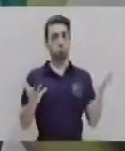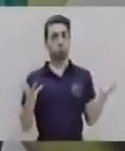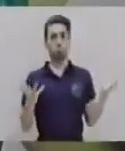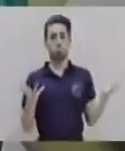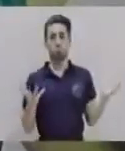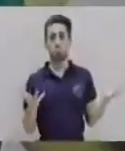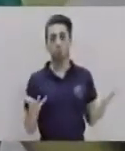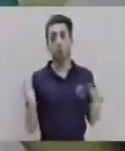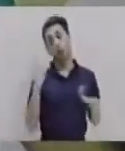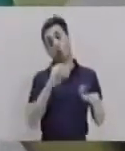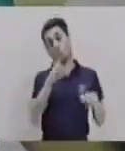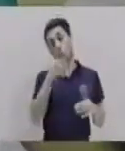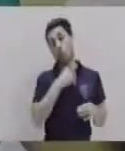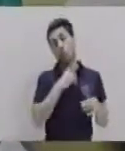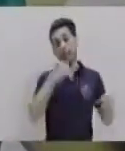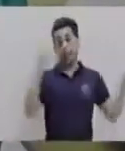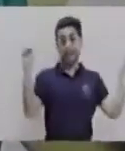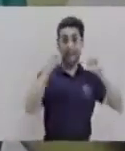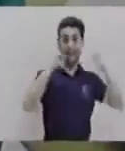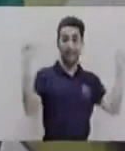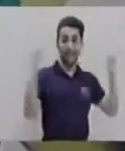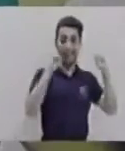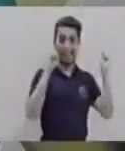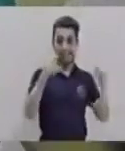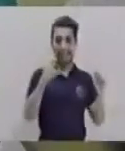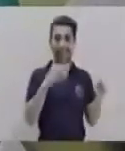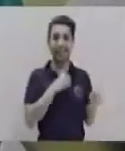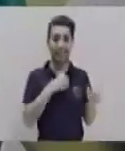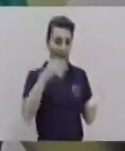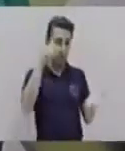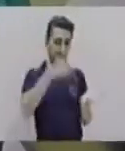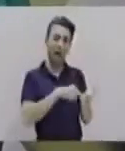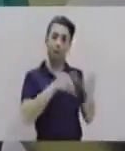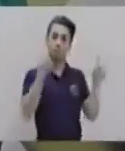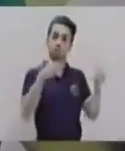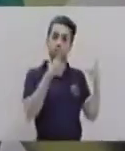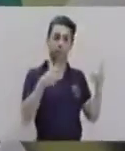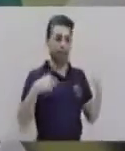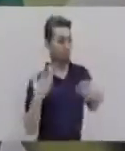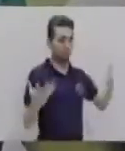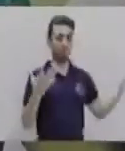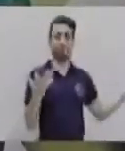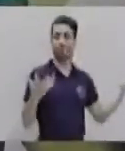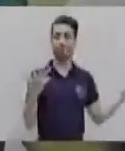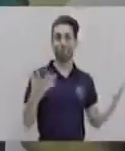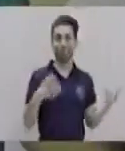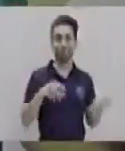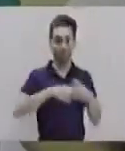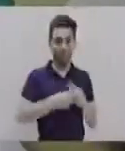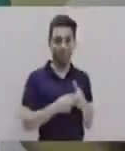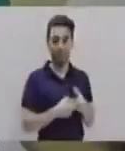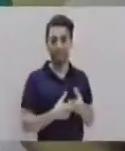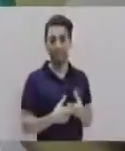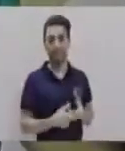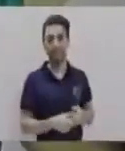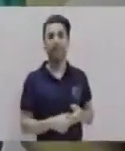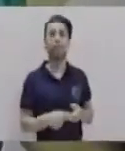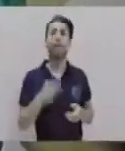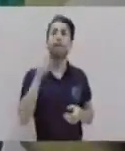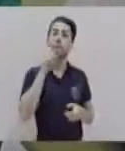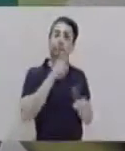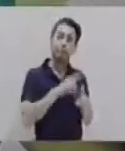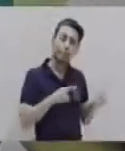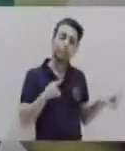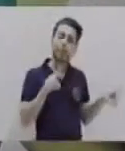tú quieres hacer ejercicio y quieres hacer alguna rutina, pues pones música y te empiezas a mover en base a la música. Pero también